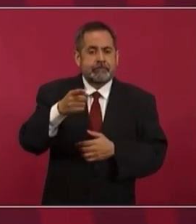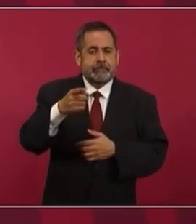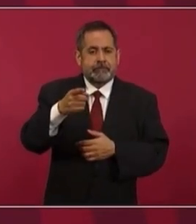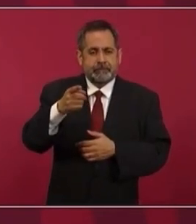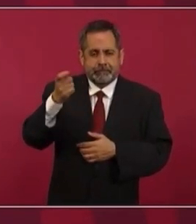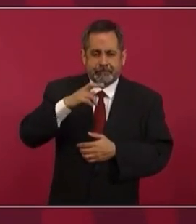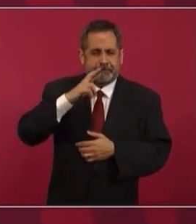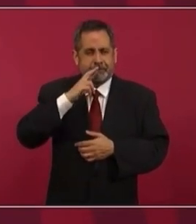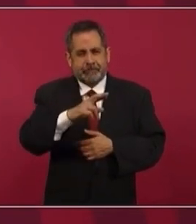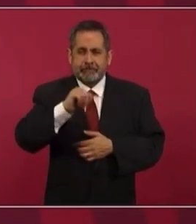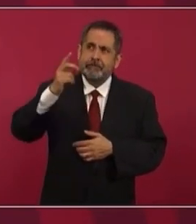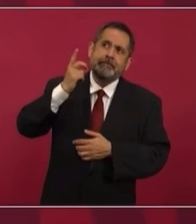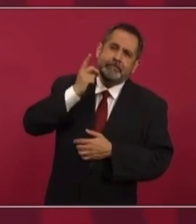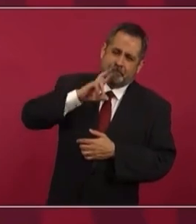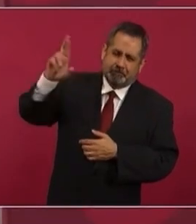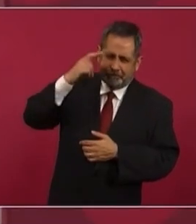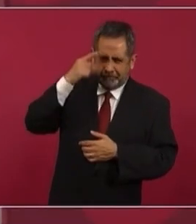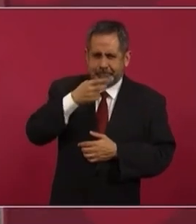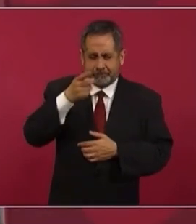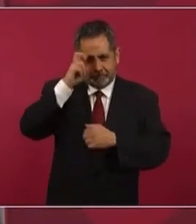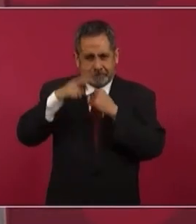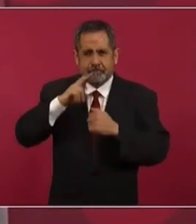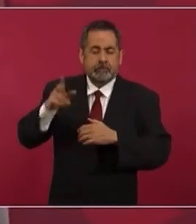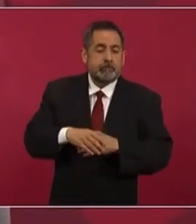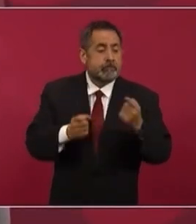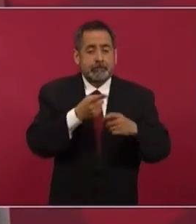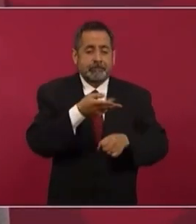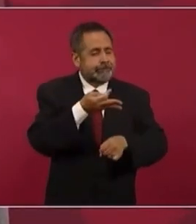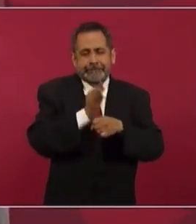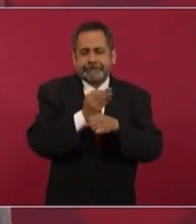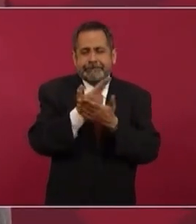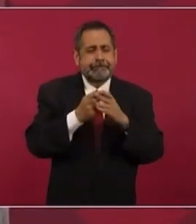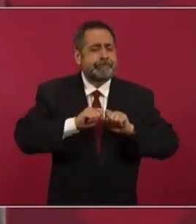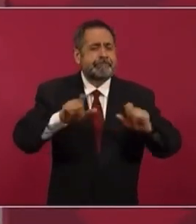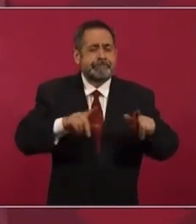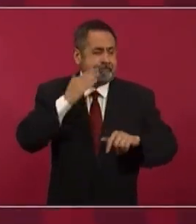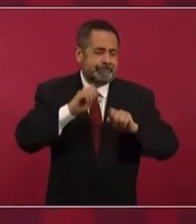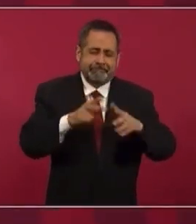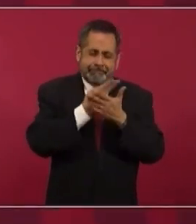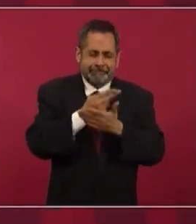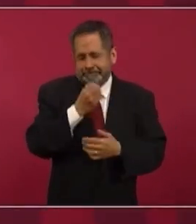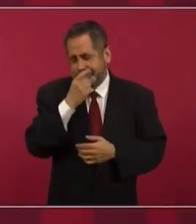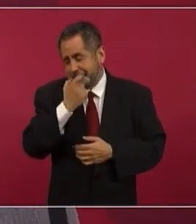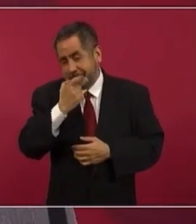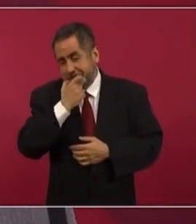la respuesta a los diputados de Europa, salieron unos memes buenísimos.